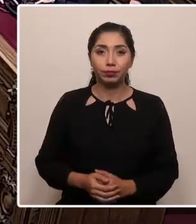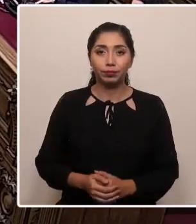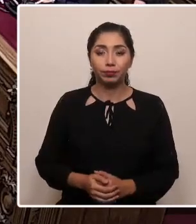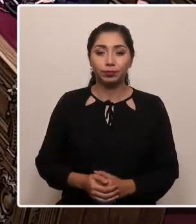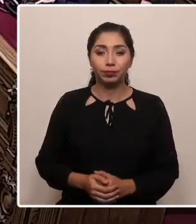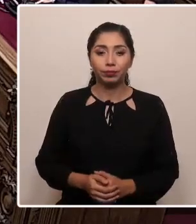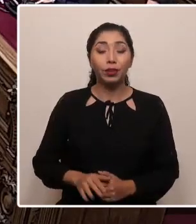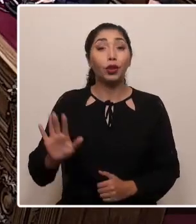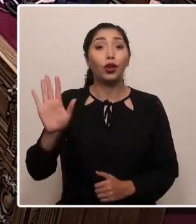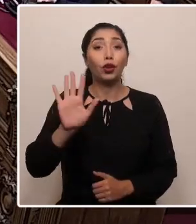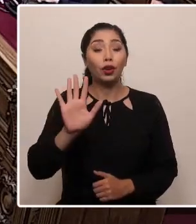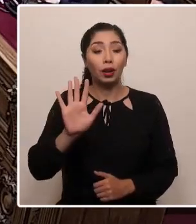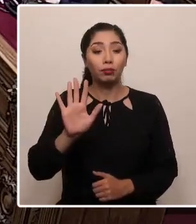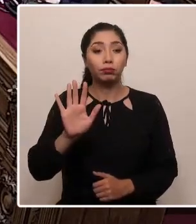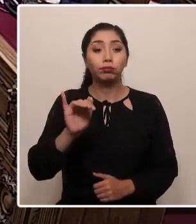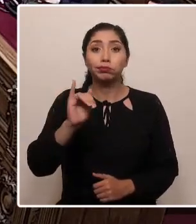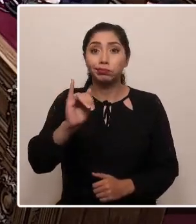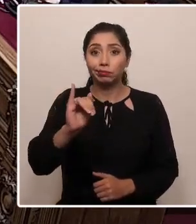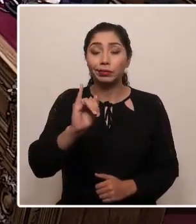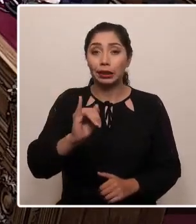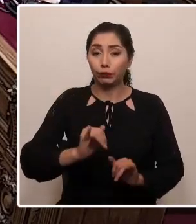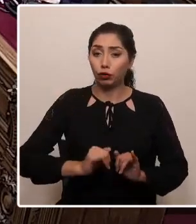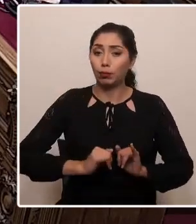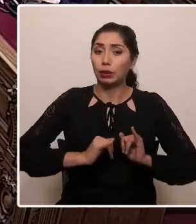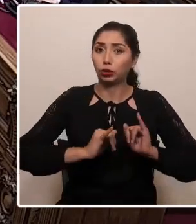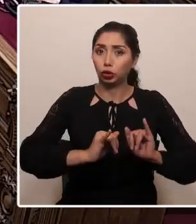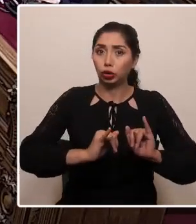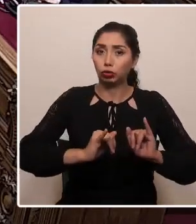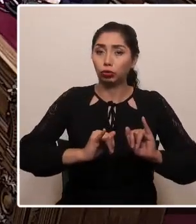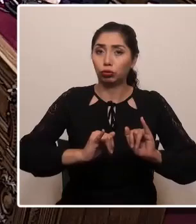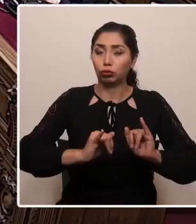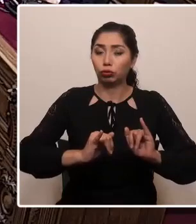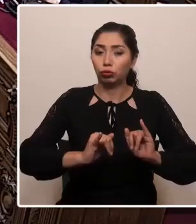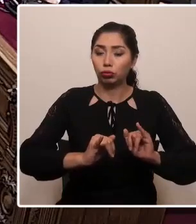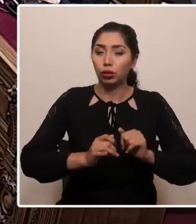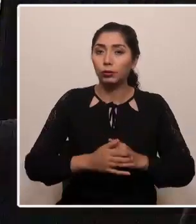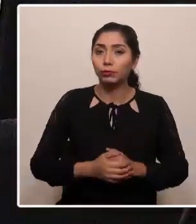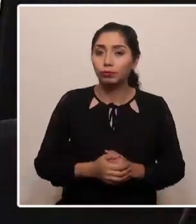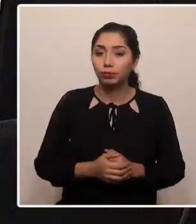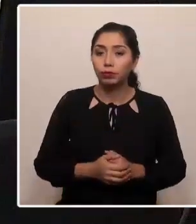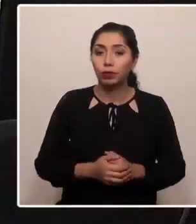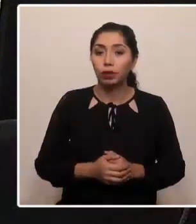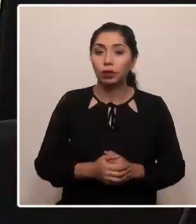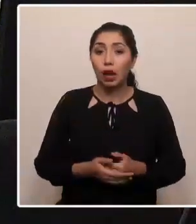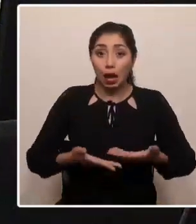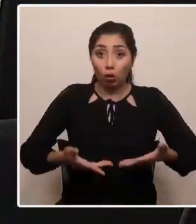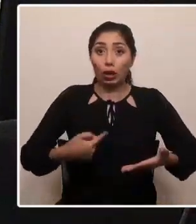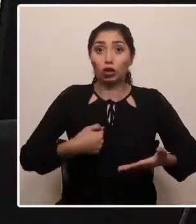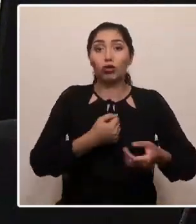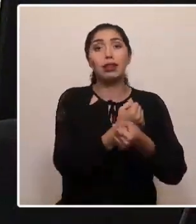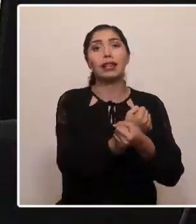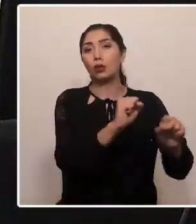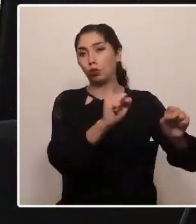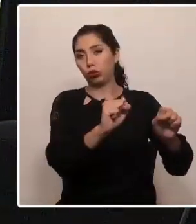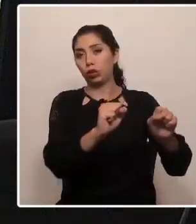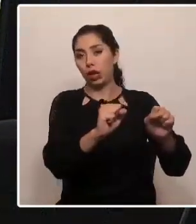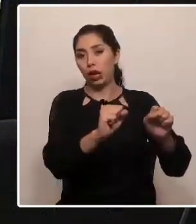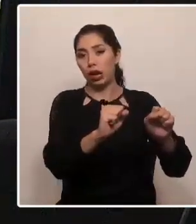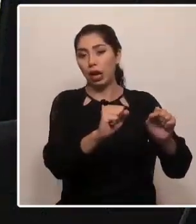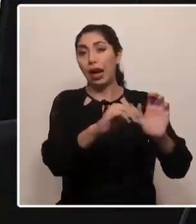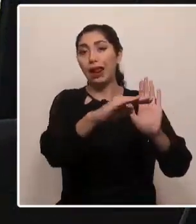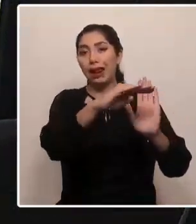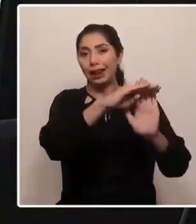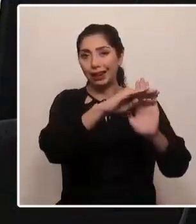A don John por rectificar la información. Bueno, ahora yo hice oficialmente mi renuncia a la lista del pueblo,